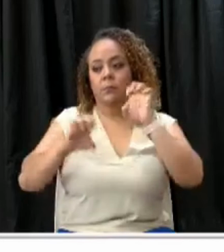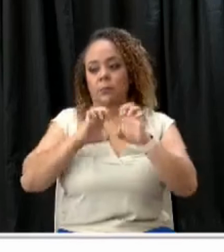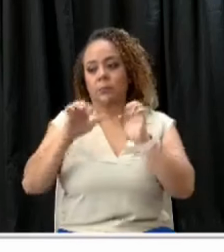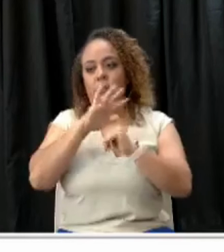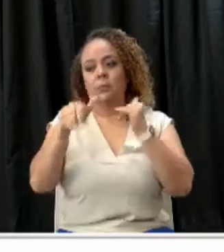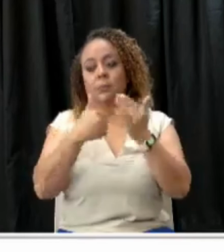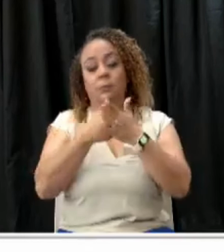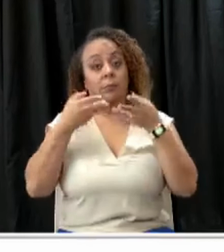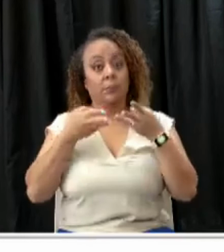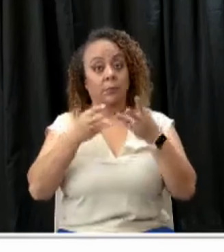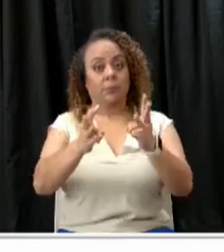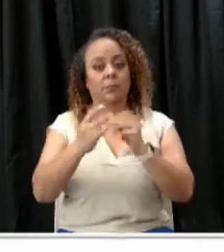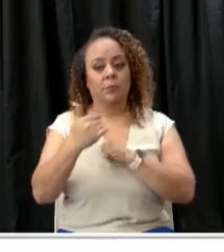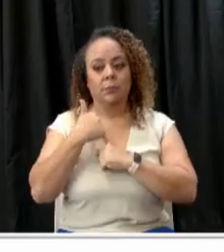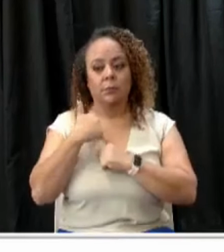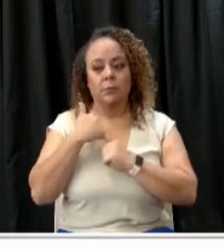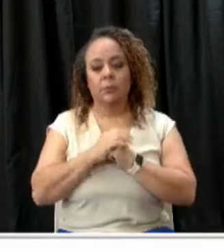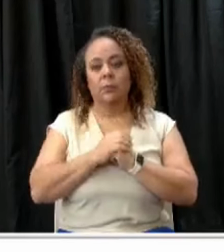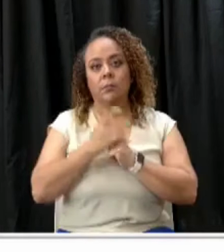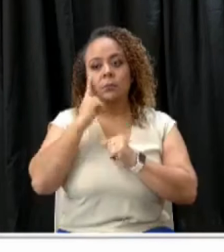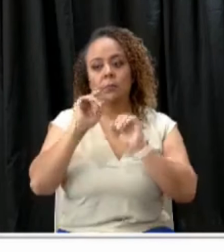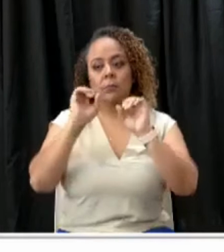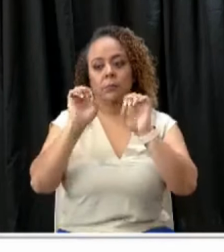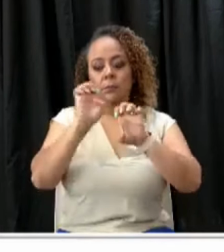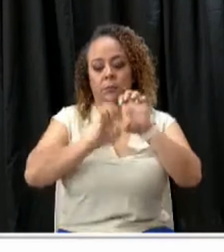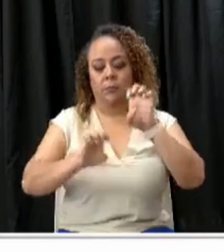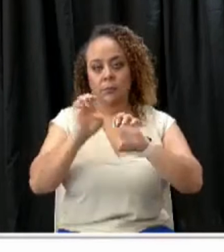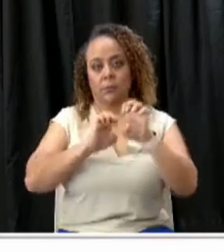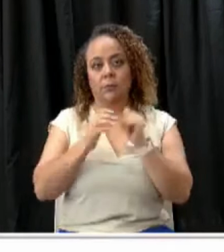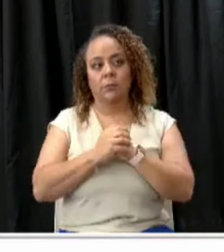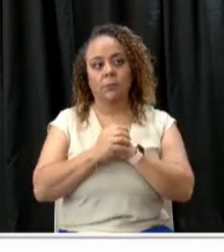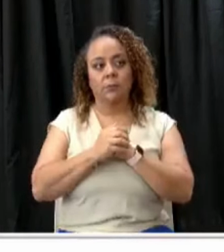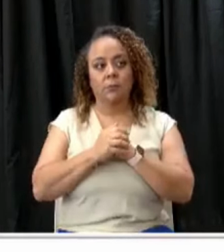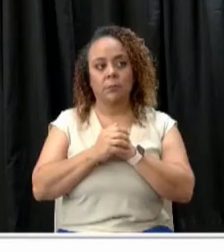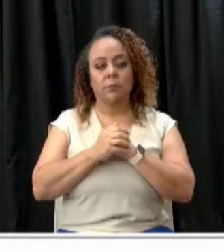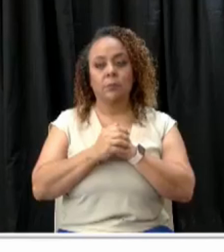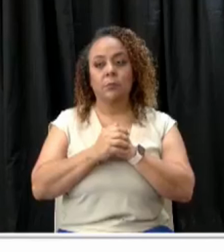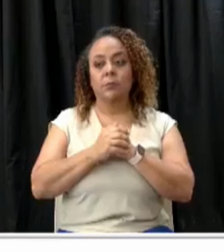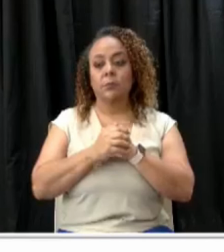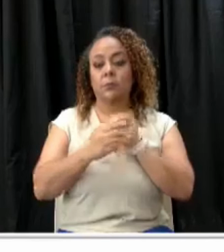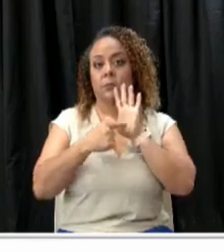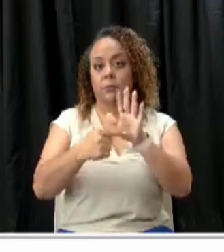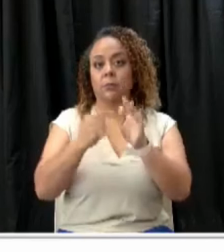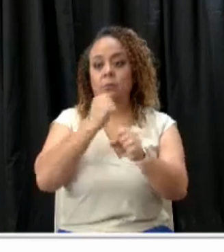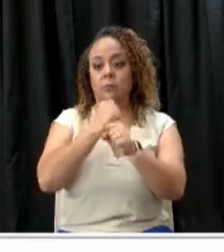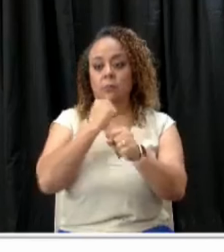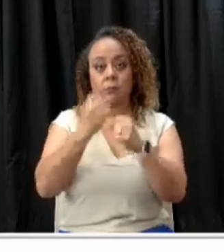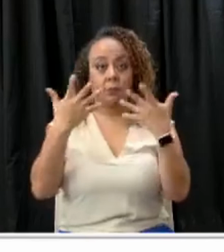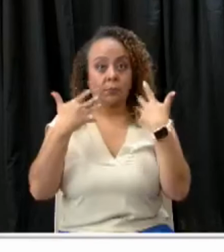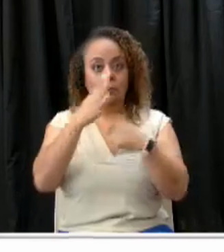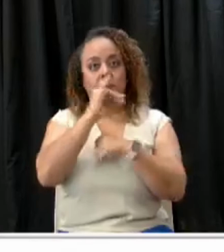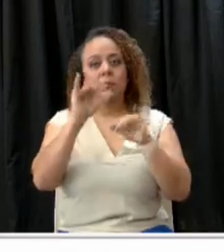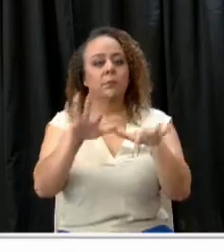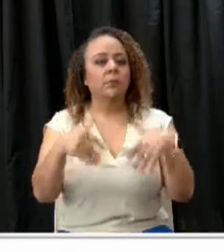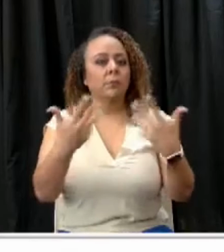los métodos disponibles para la evaluación de la exposición ocupacional a calor y cómo